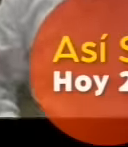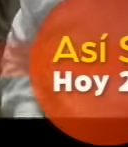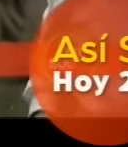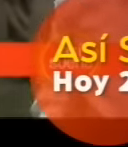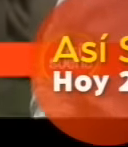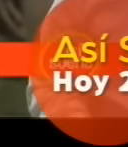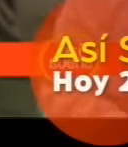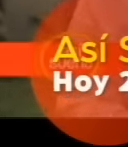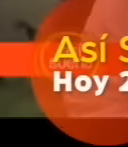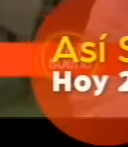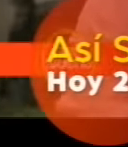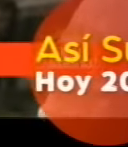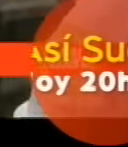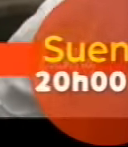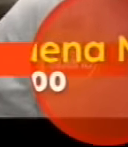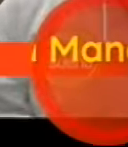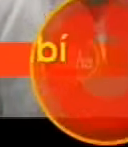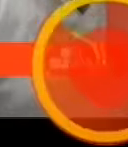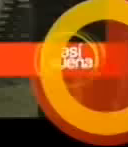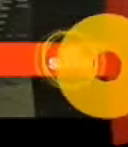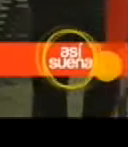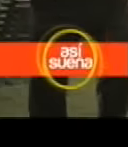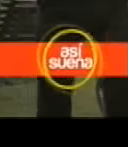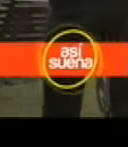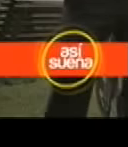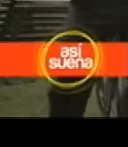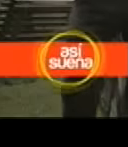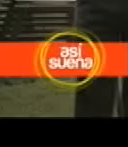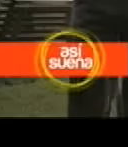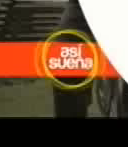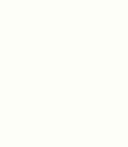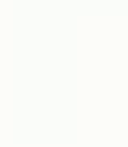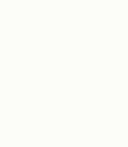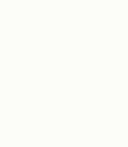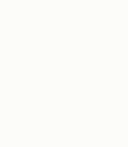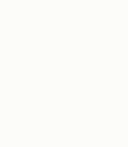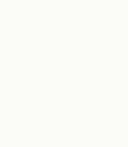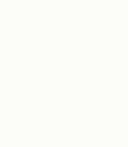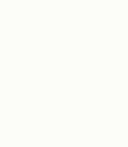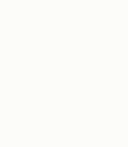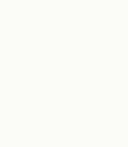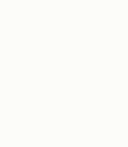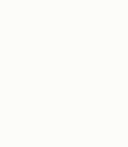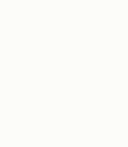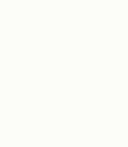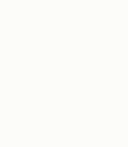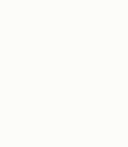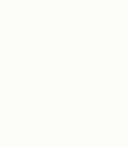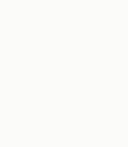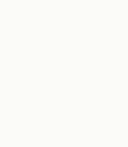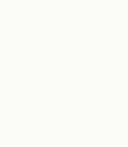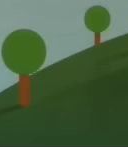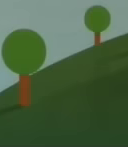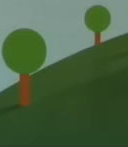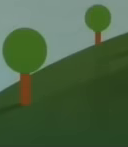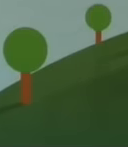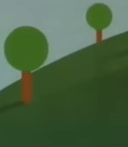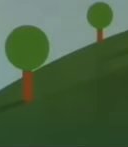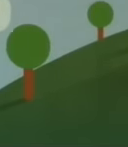Así suena Manabí, hoy 20 horas. Ecuador TV, somos Manabí.